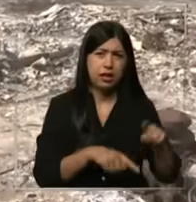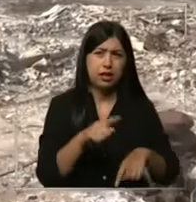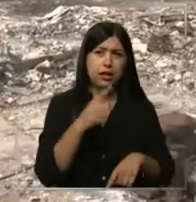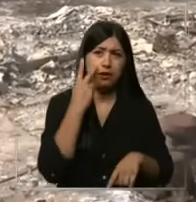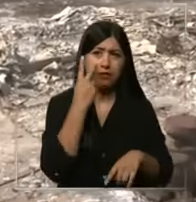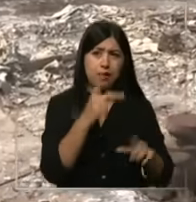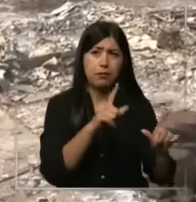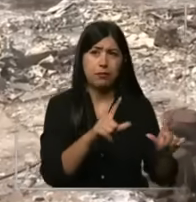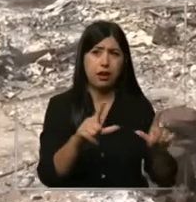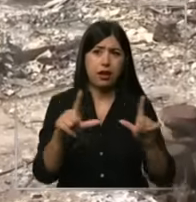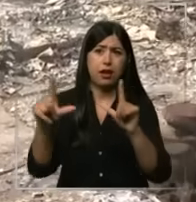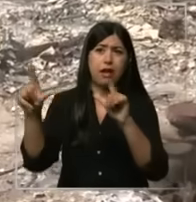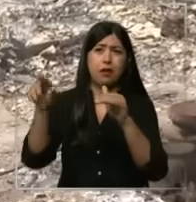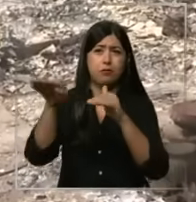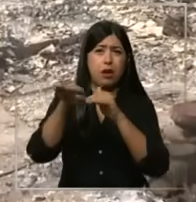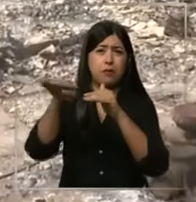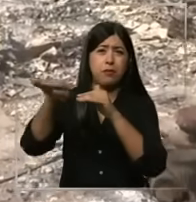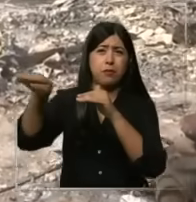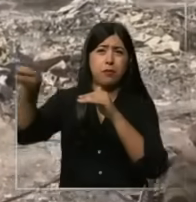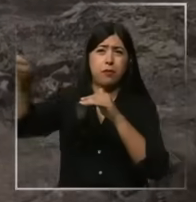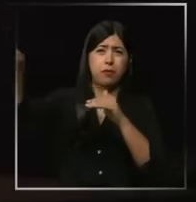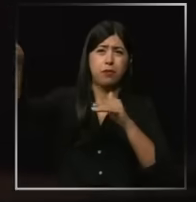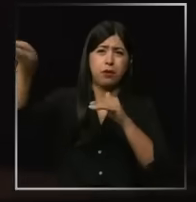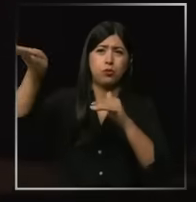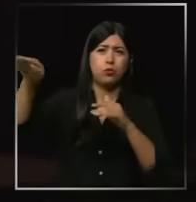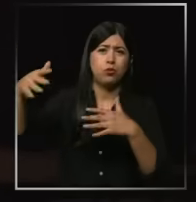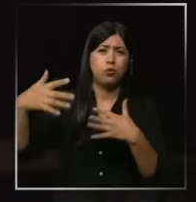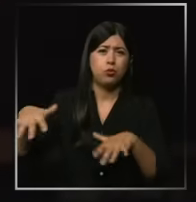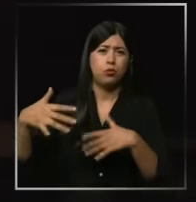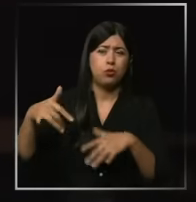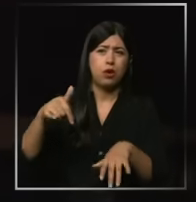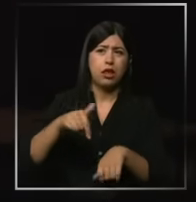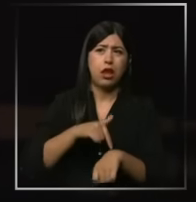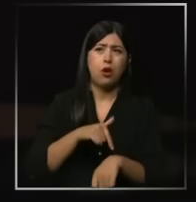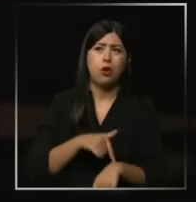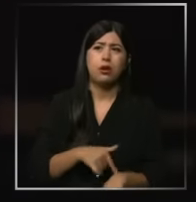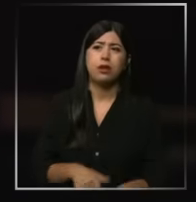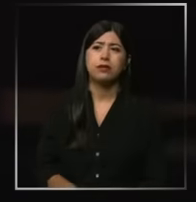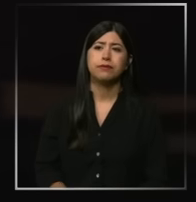una imagen, Pato, que eso es la congestión que hay hasta ahora, ¿no?